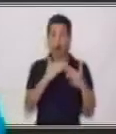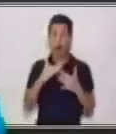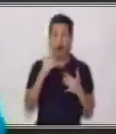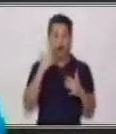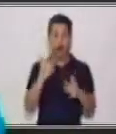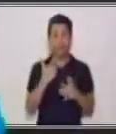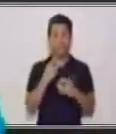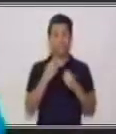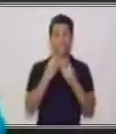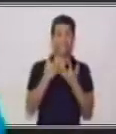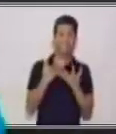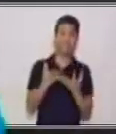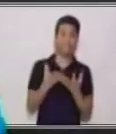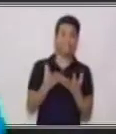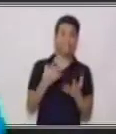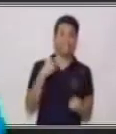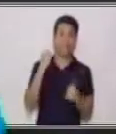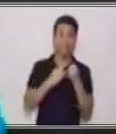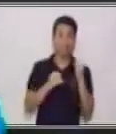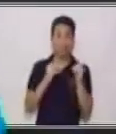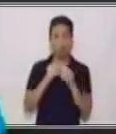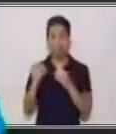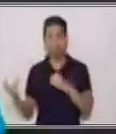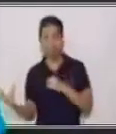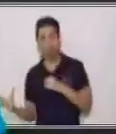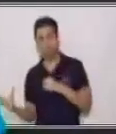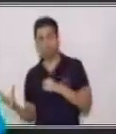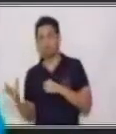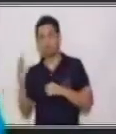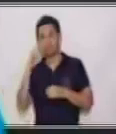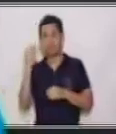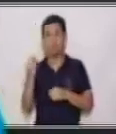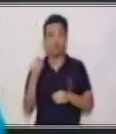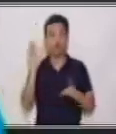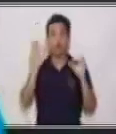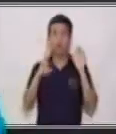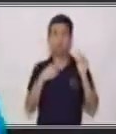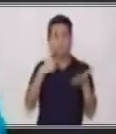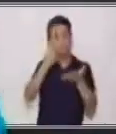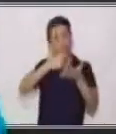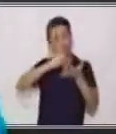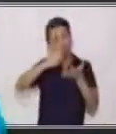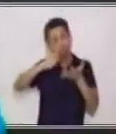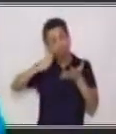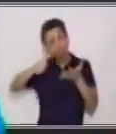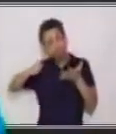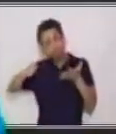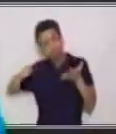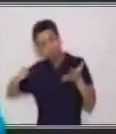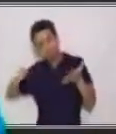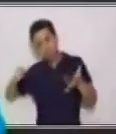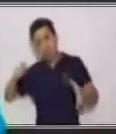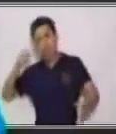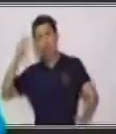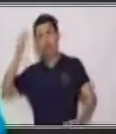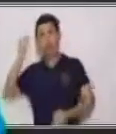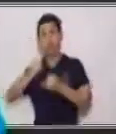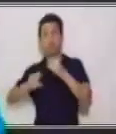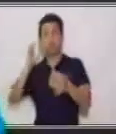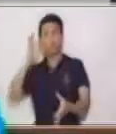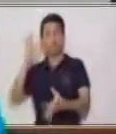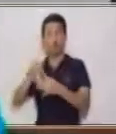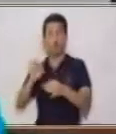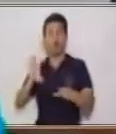hacer que el tema salga de último, y no porque no le estemos prestando atención, sino que al contrario, es la parte en donde